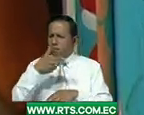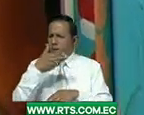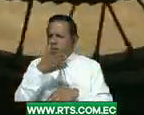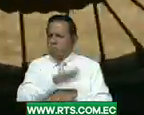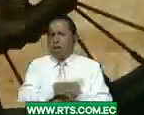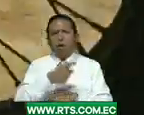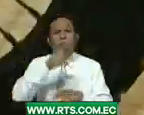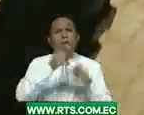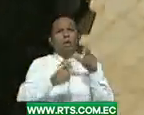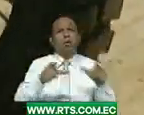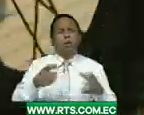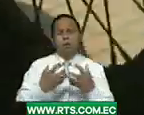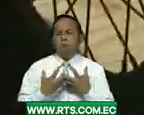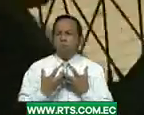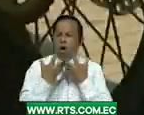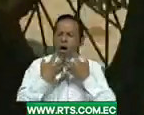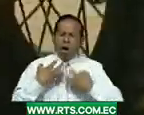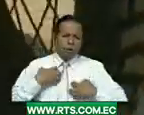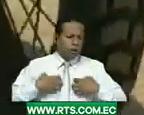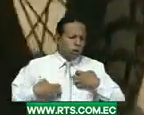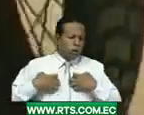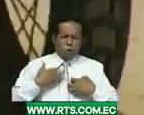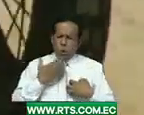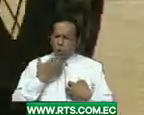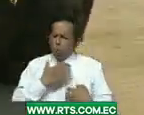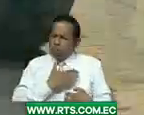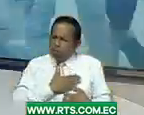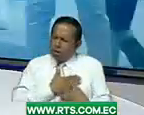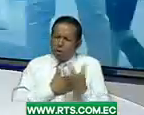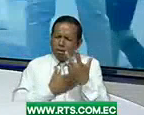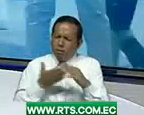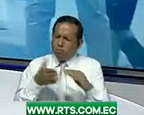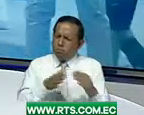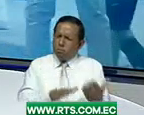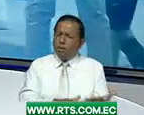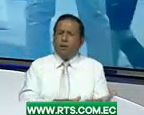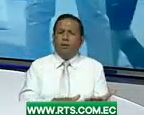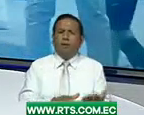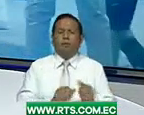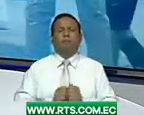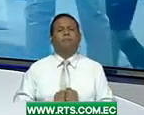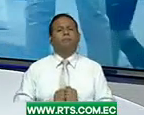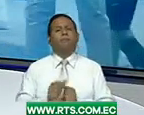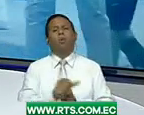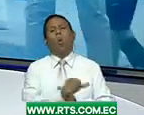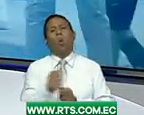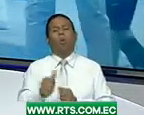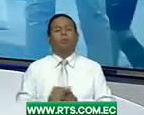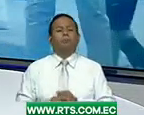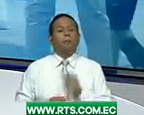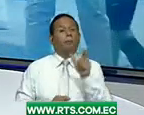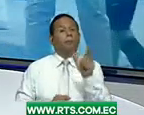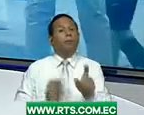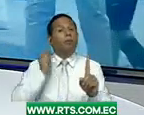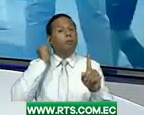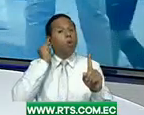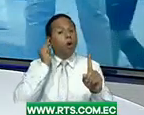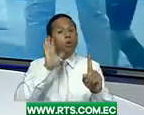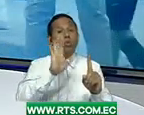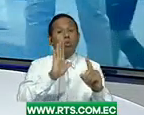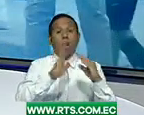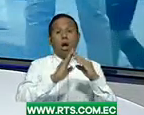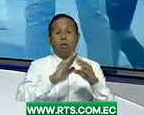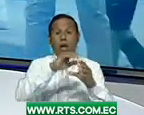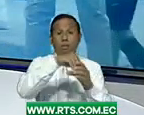a muchos en la ciudad, informó Charlie Pisa. Y una ciudadana fue asesinada dentro de su vivienda en el sector de la